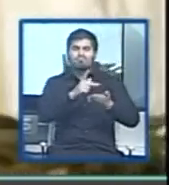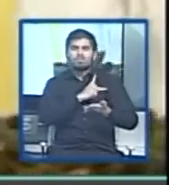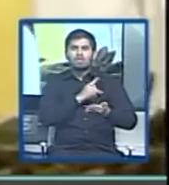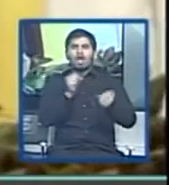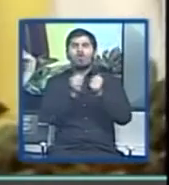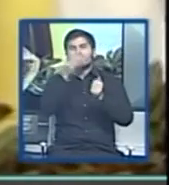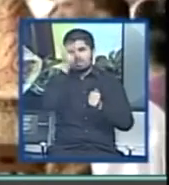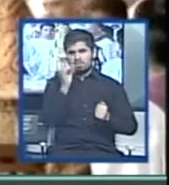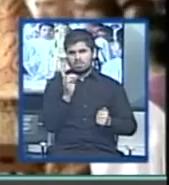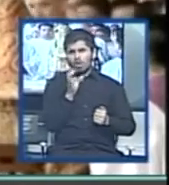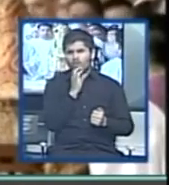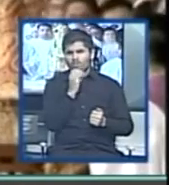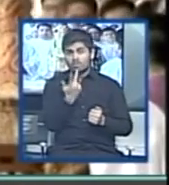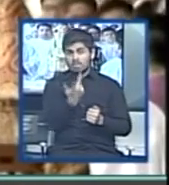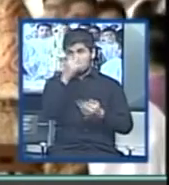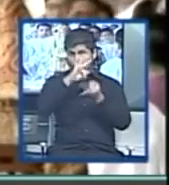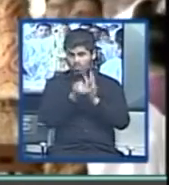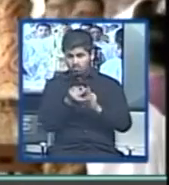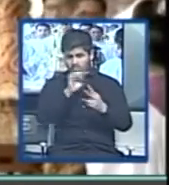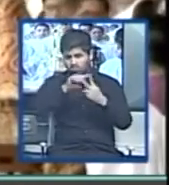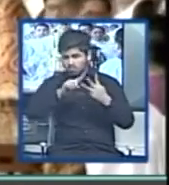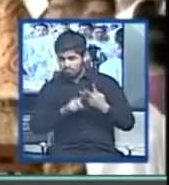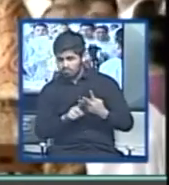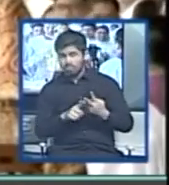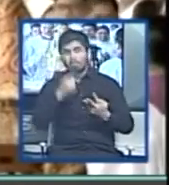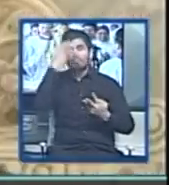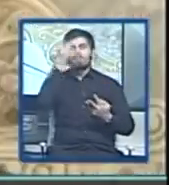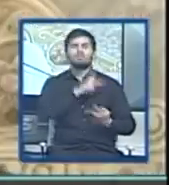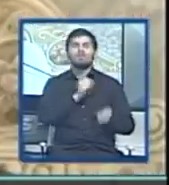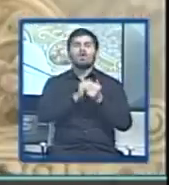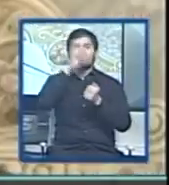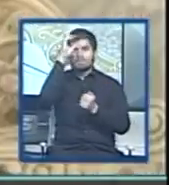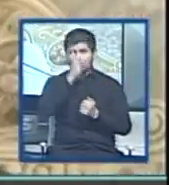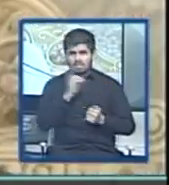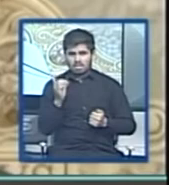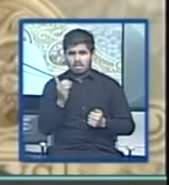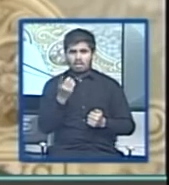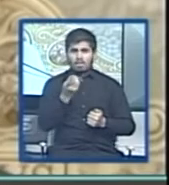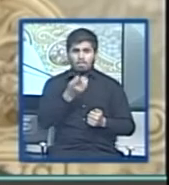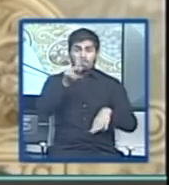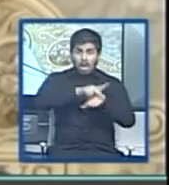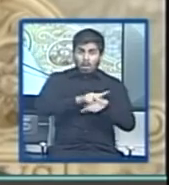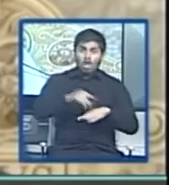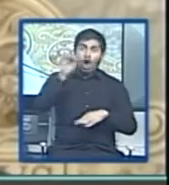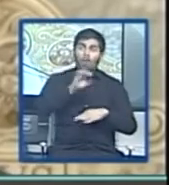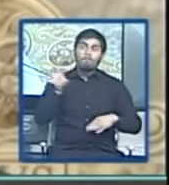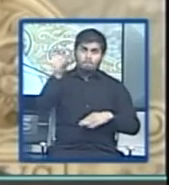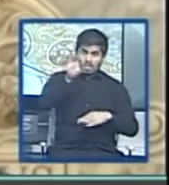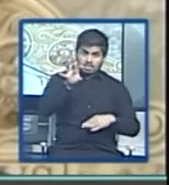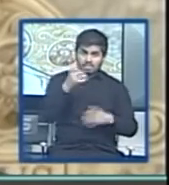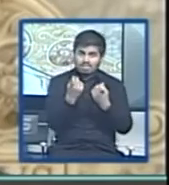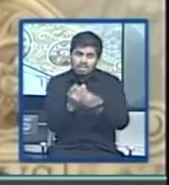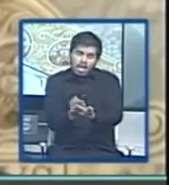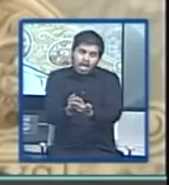discapacidad. Tenemos tres modalidades, diríamos, de inscripción, porque las personas con discapacidad, sean nacionales o extranjeros, deben tener